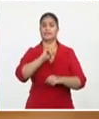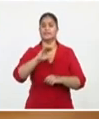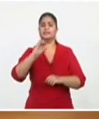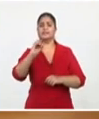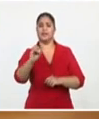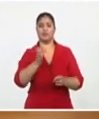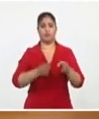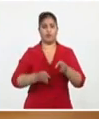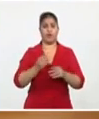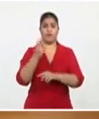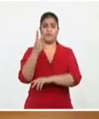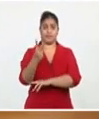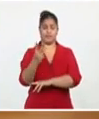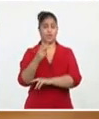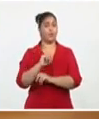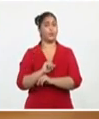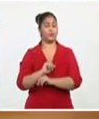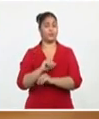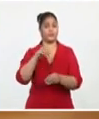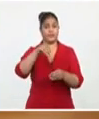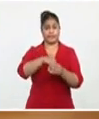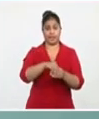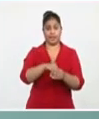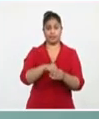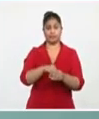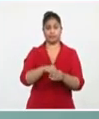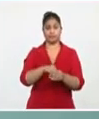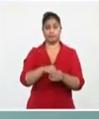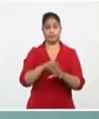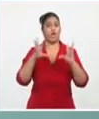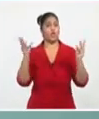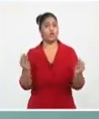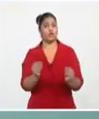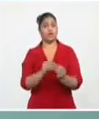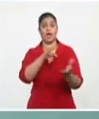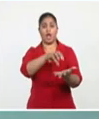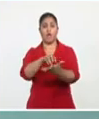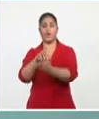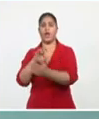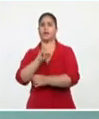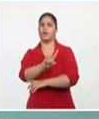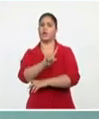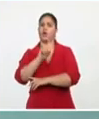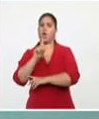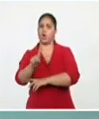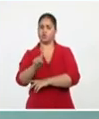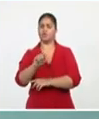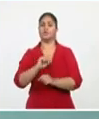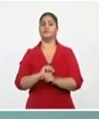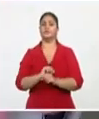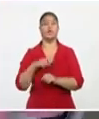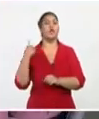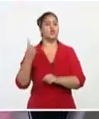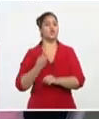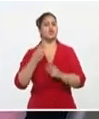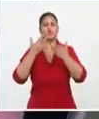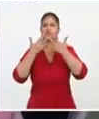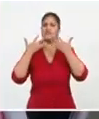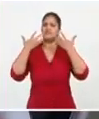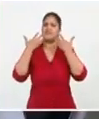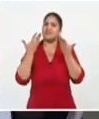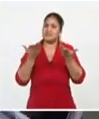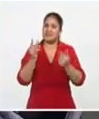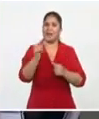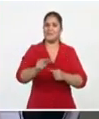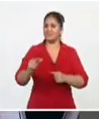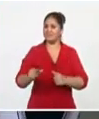voluntarios, esta vez de 11 instituciones. Nos ha motivado mucho las muestras de cariño de este pueblo santiaguero. Es decir,